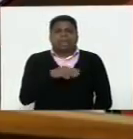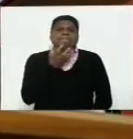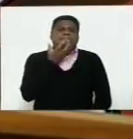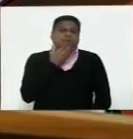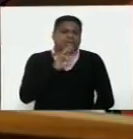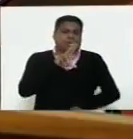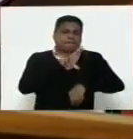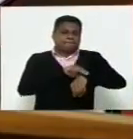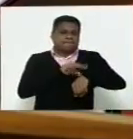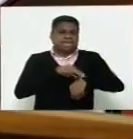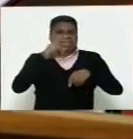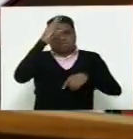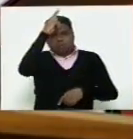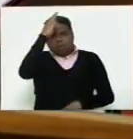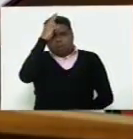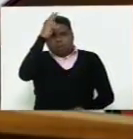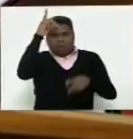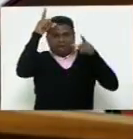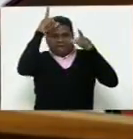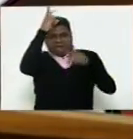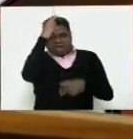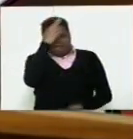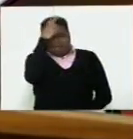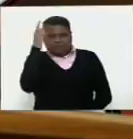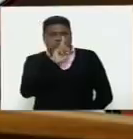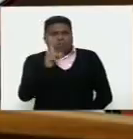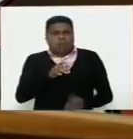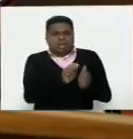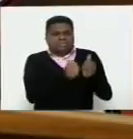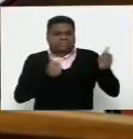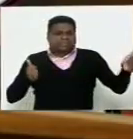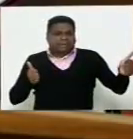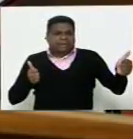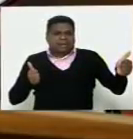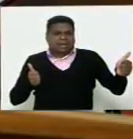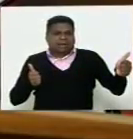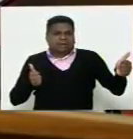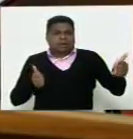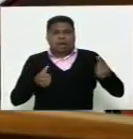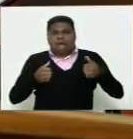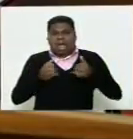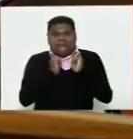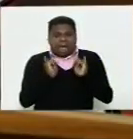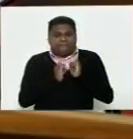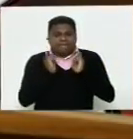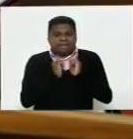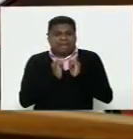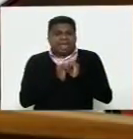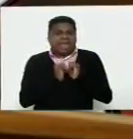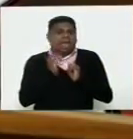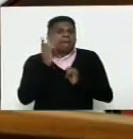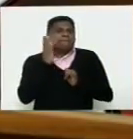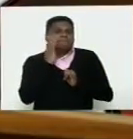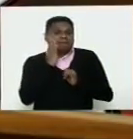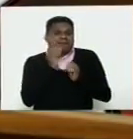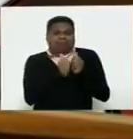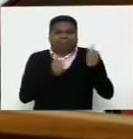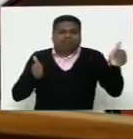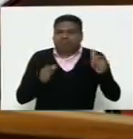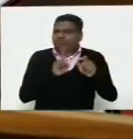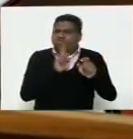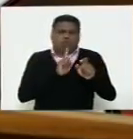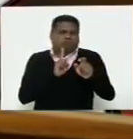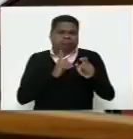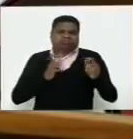y privados en ningún caso podrá separar a los recién nacidos o recién nacidas de su madre sin causa